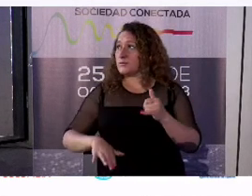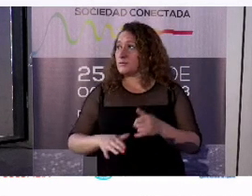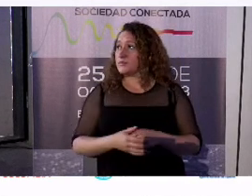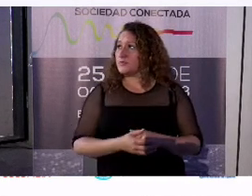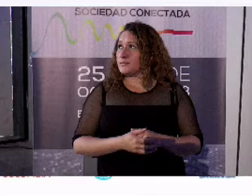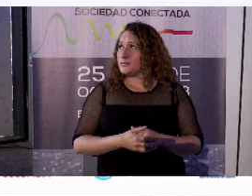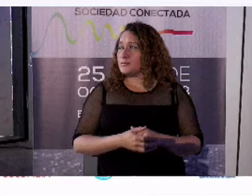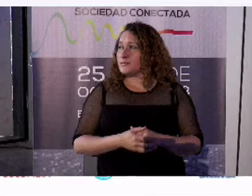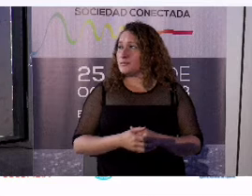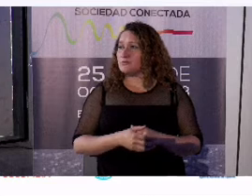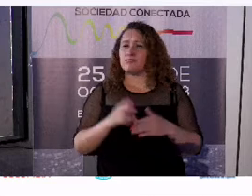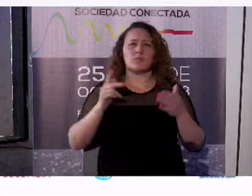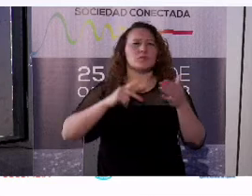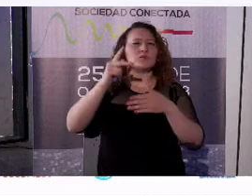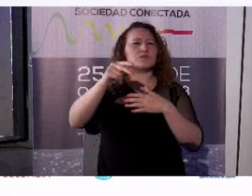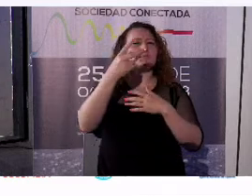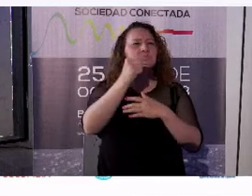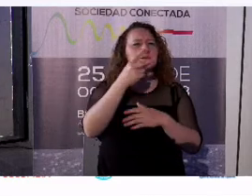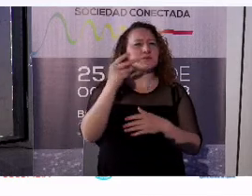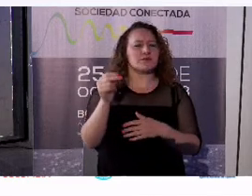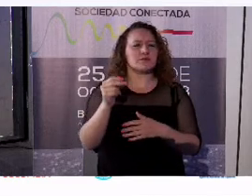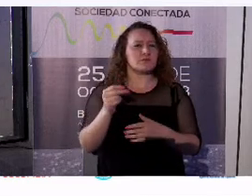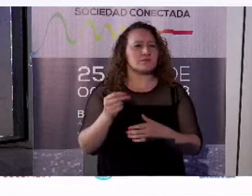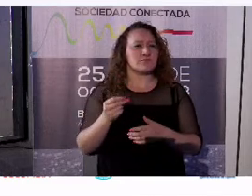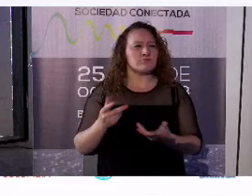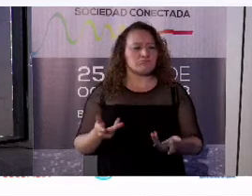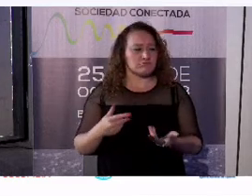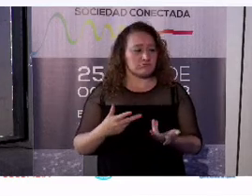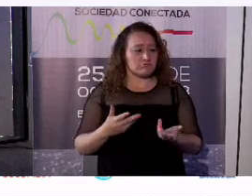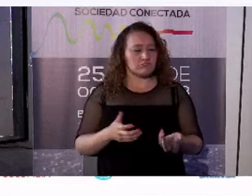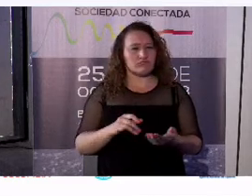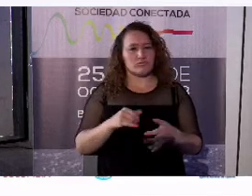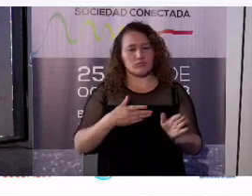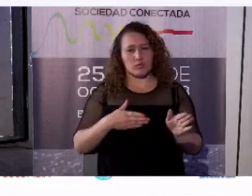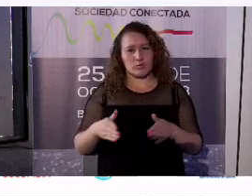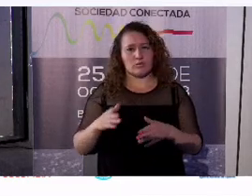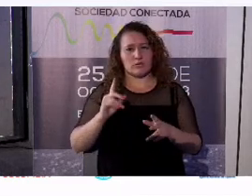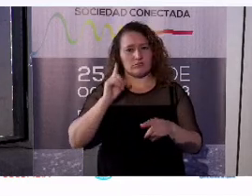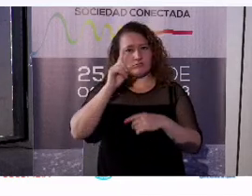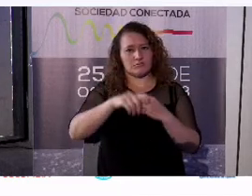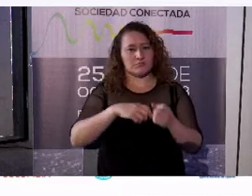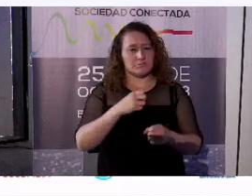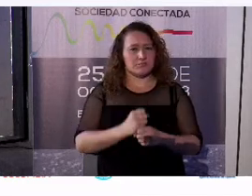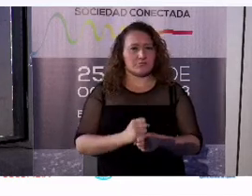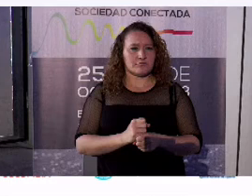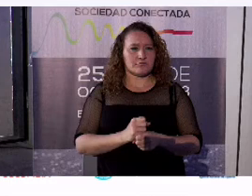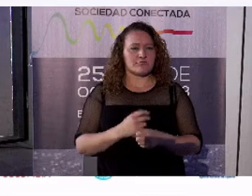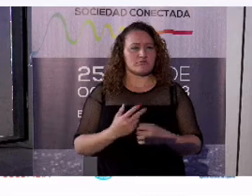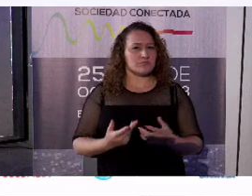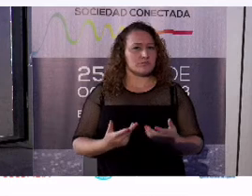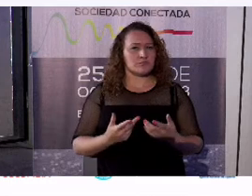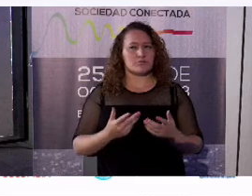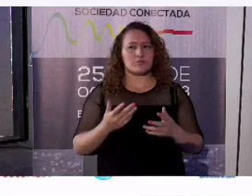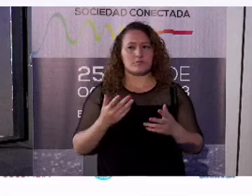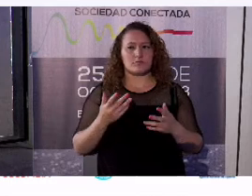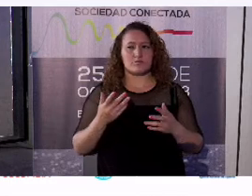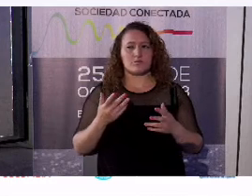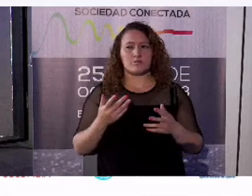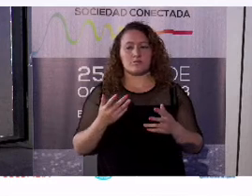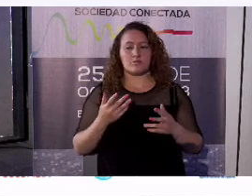la proyección al 2020 que es lo que que es lo que tenemos como planeado para el año que viene sería